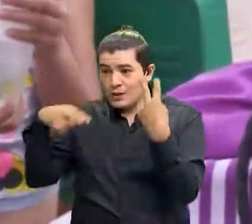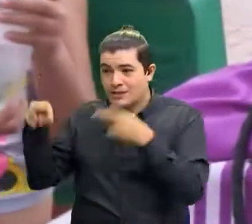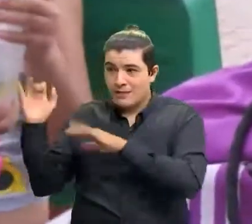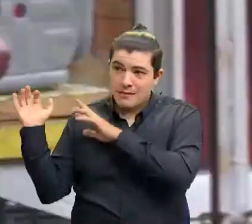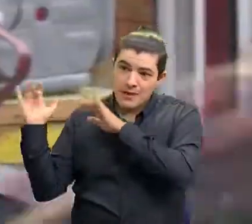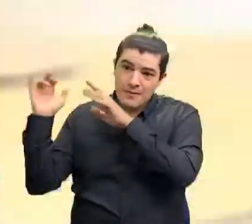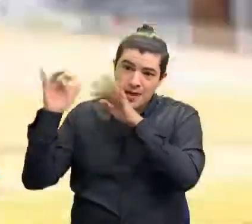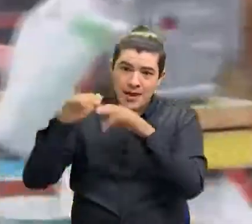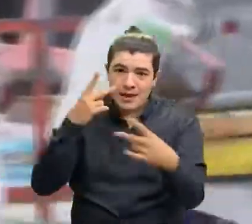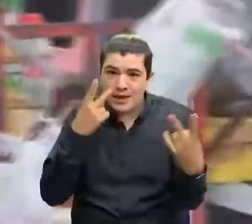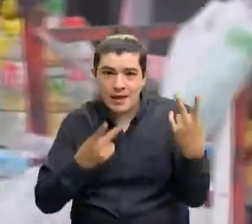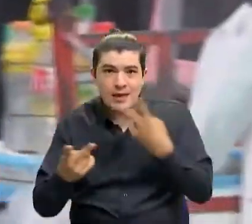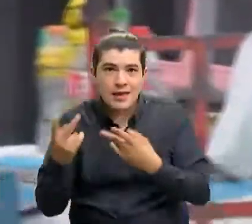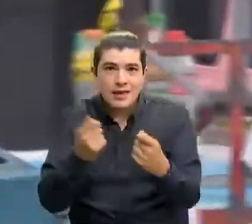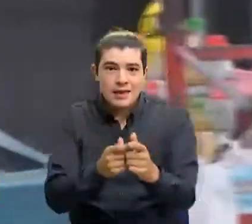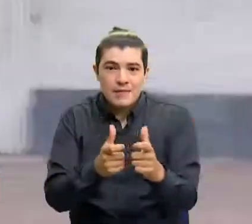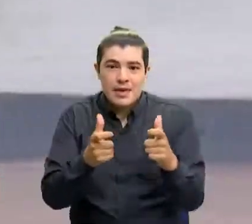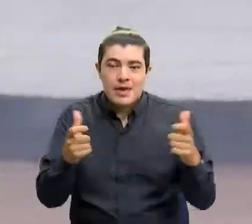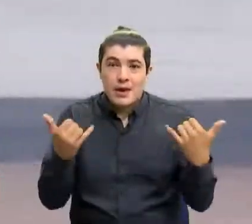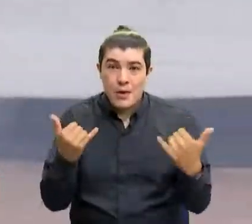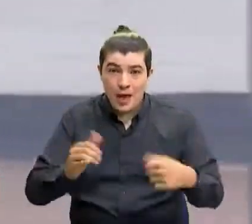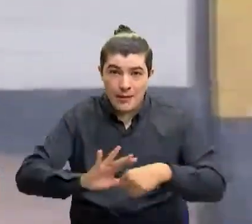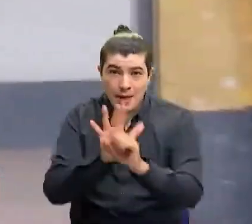pandemia que aún no ha llegado a su fin